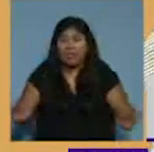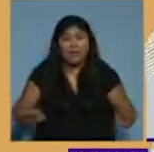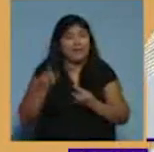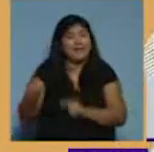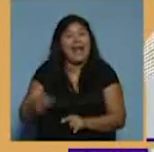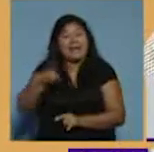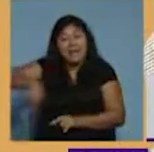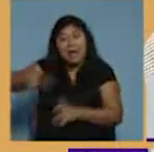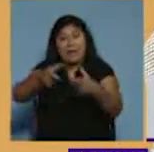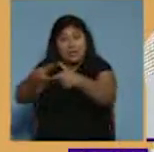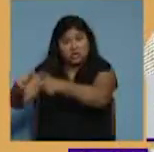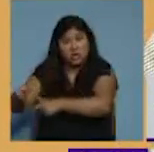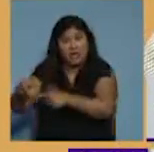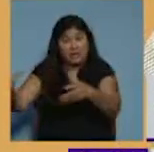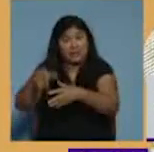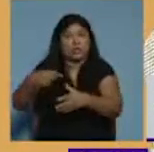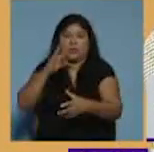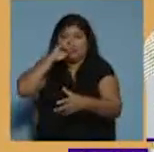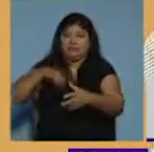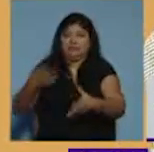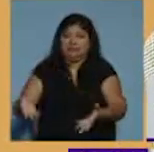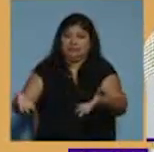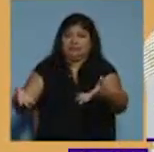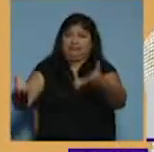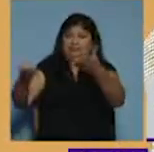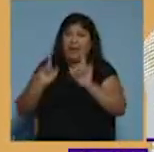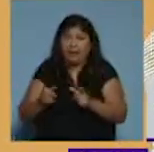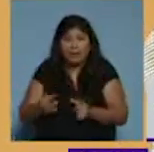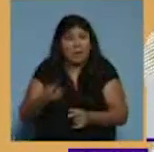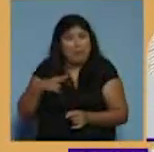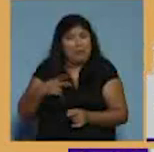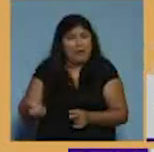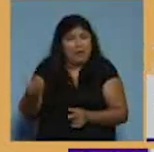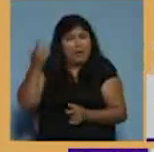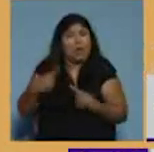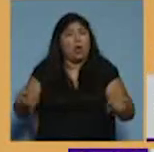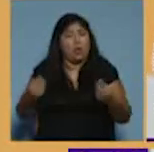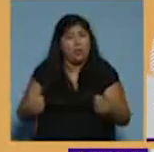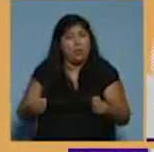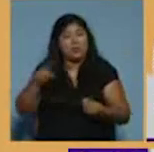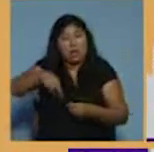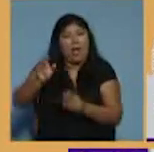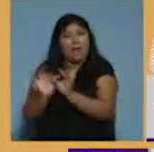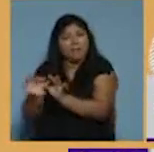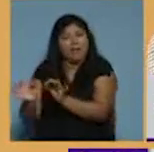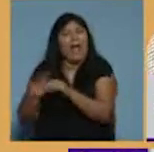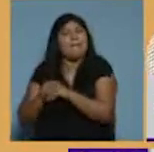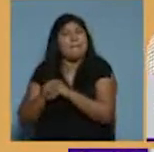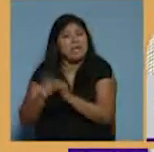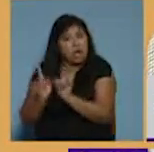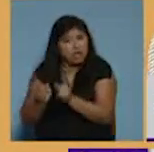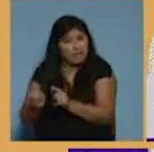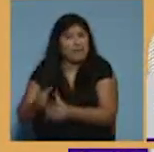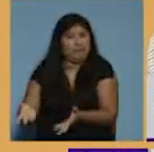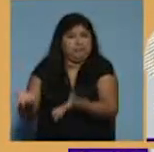no solo de milagro salá sino también de un círculo muy íntimo y que se está dilucidando en otra causa en la justicia provincial que es una causa